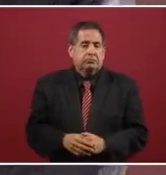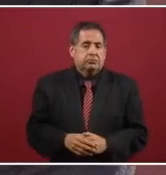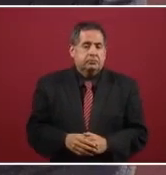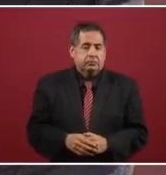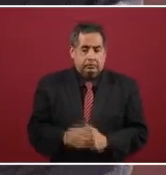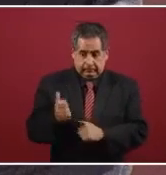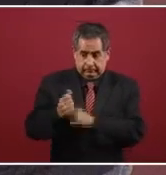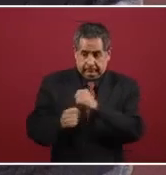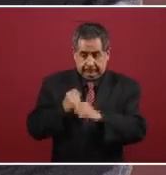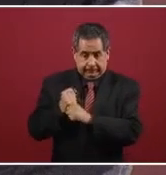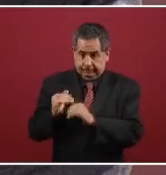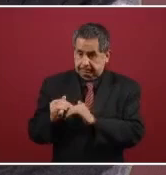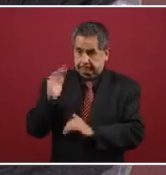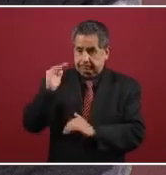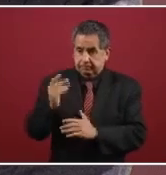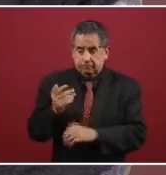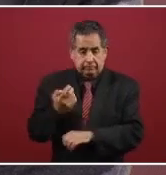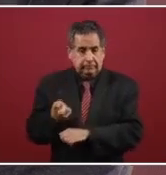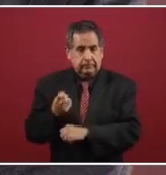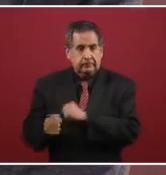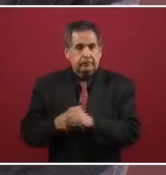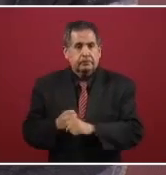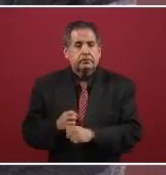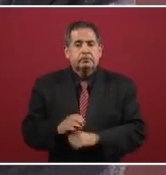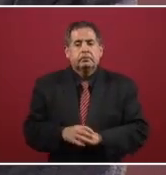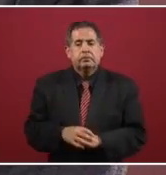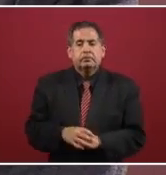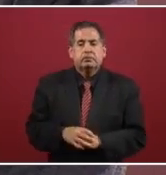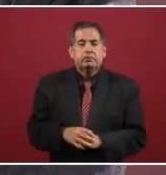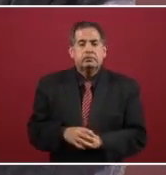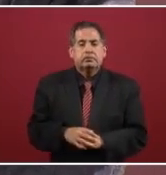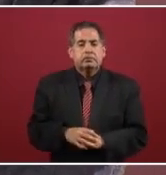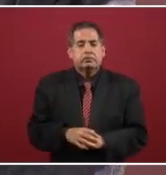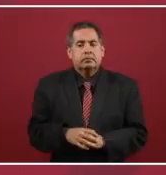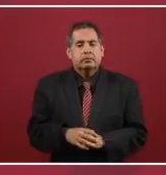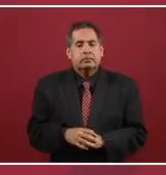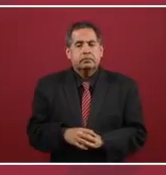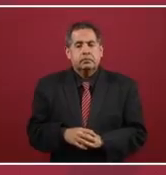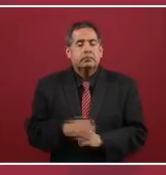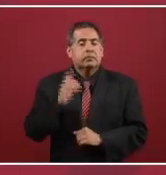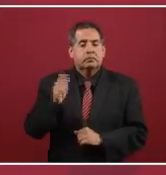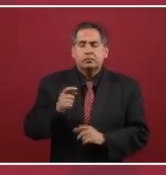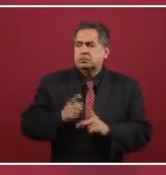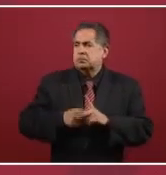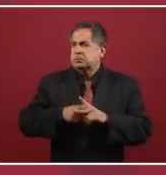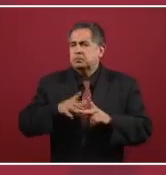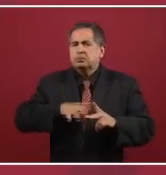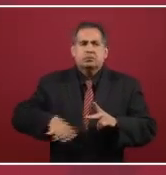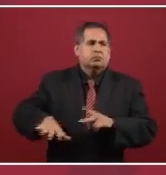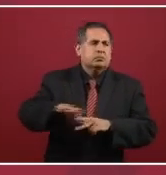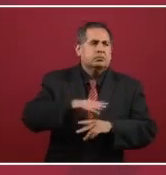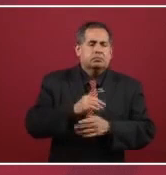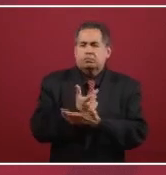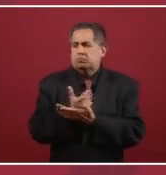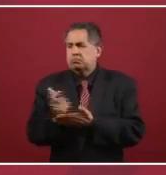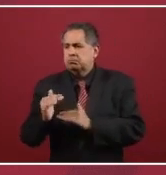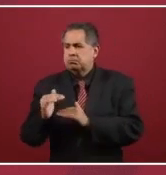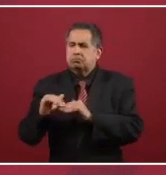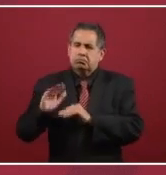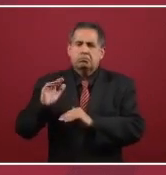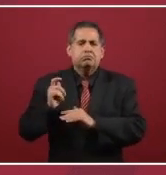este año. Les hablaba yo de que el promedio de salario de los